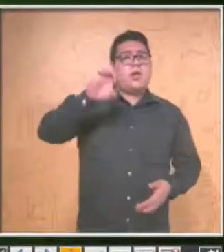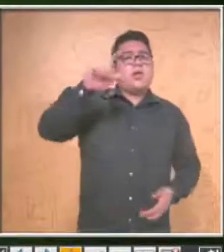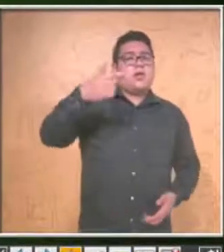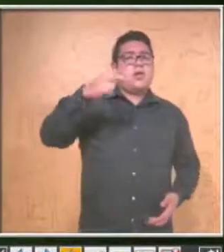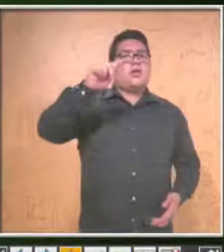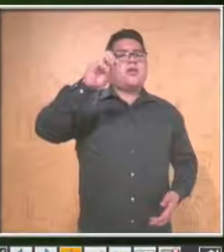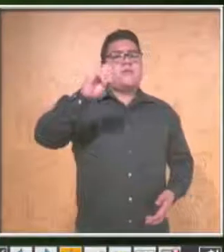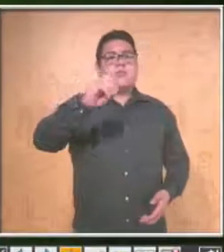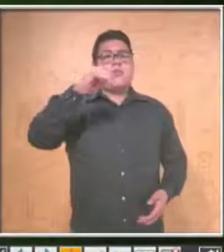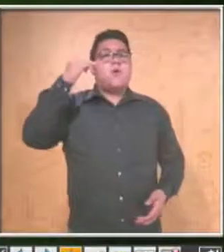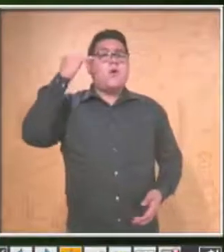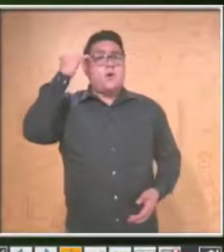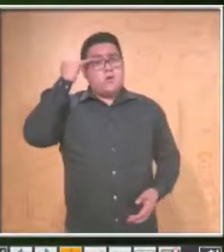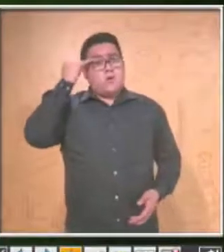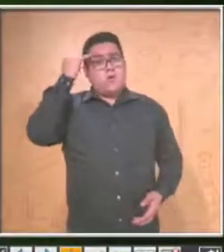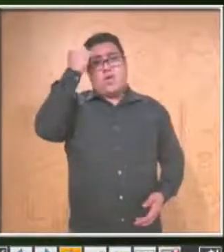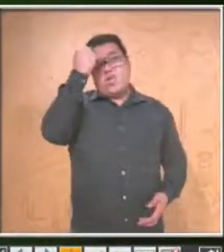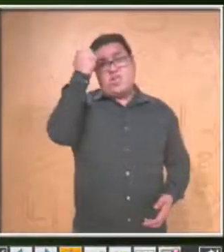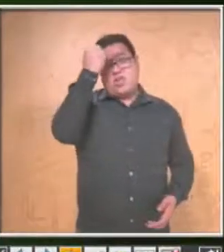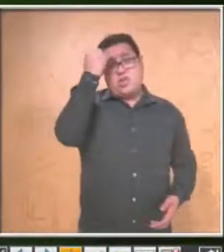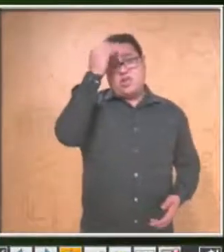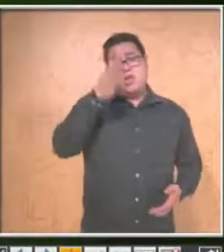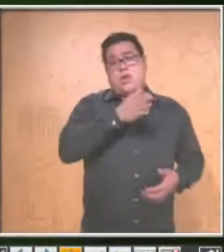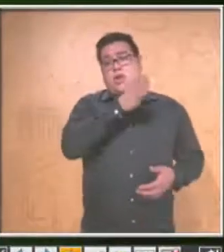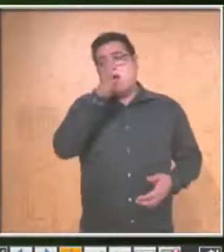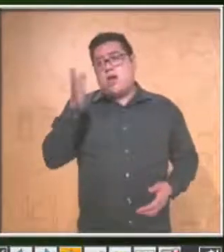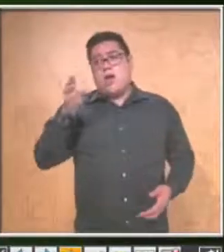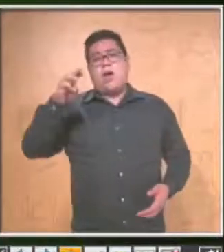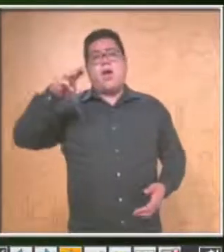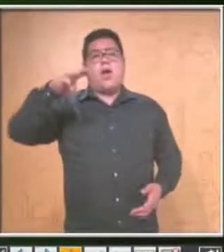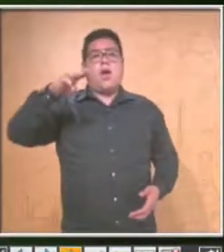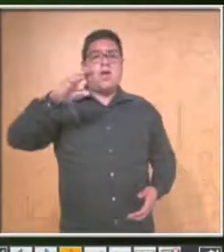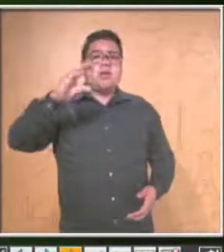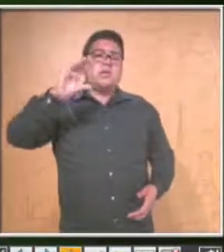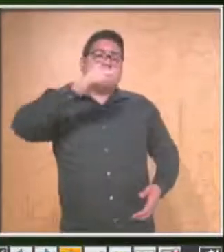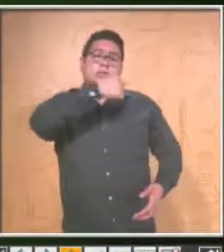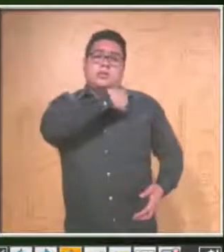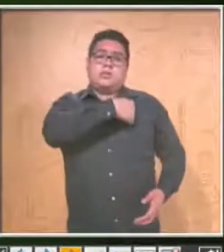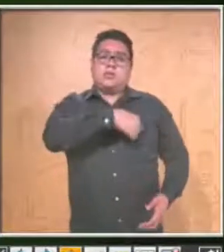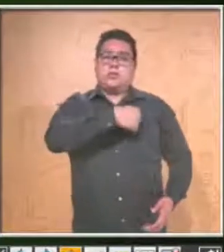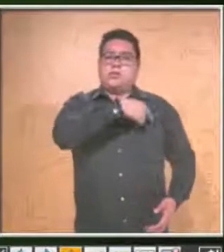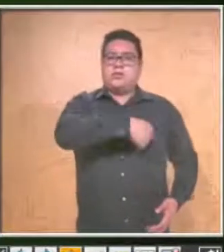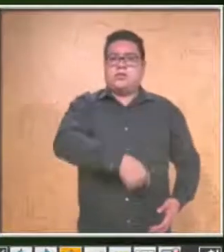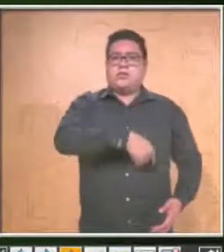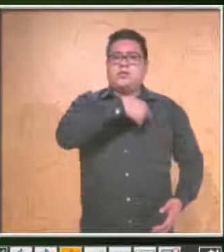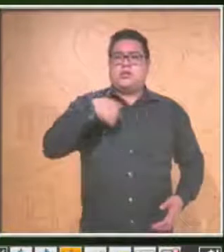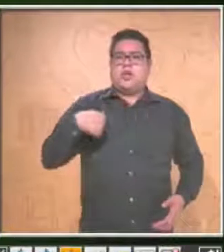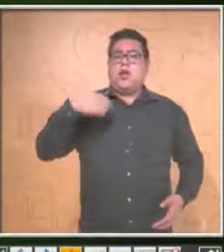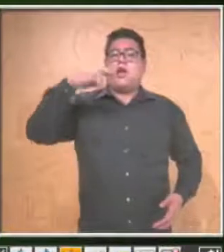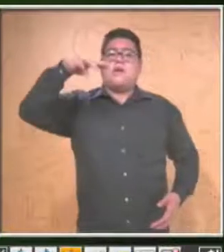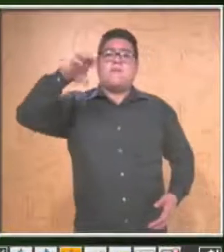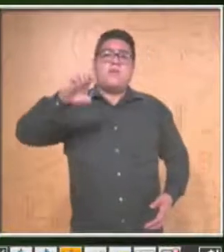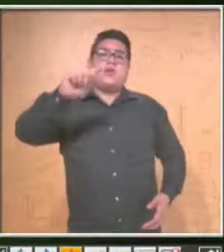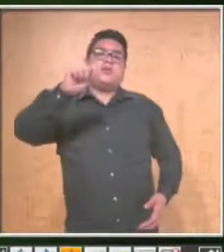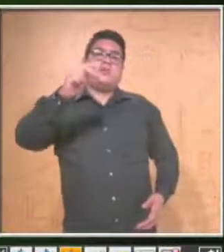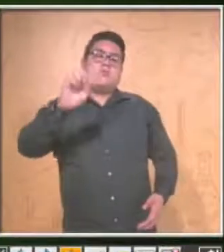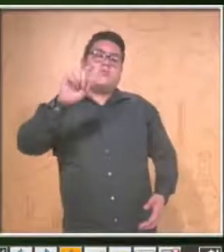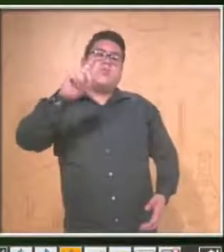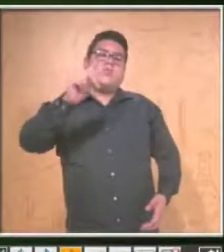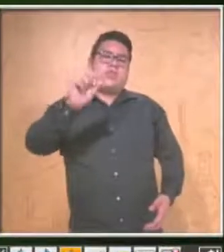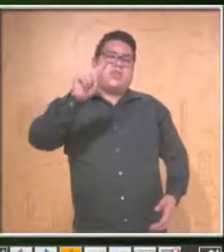India, China, Mesopotamia. En esta parte de lo que es norte de África, Asia Menor y Asia